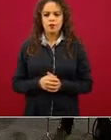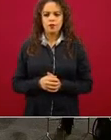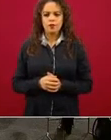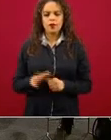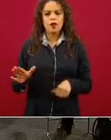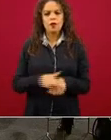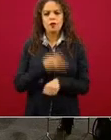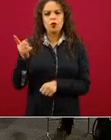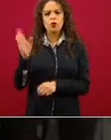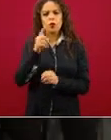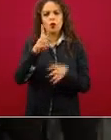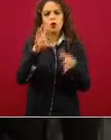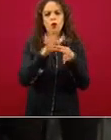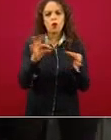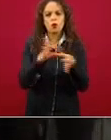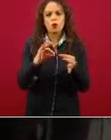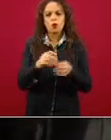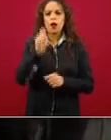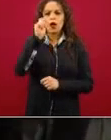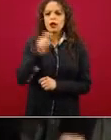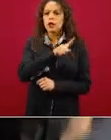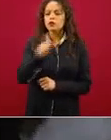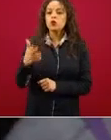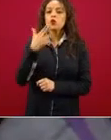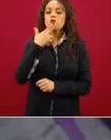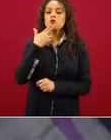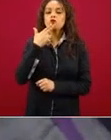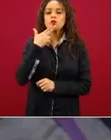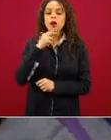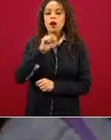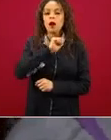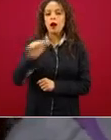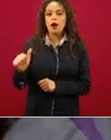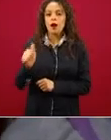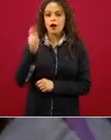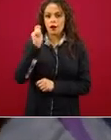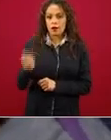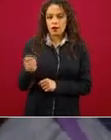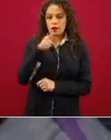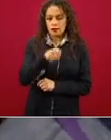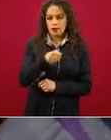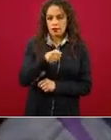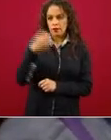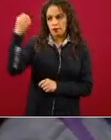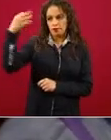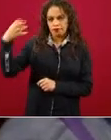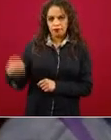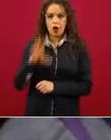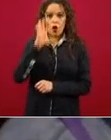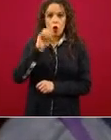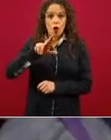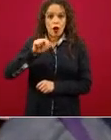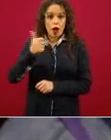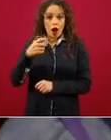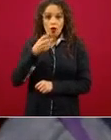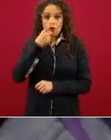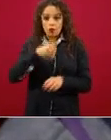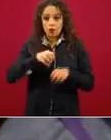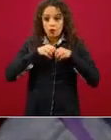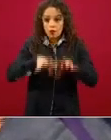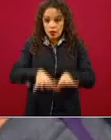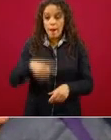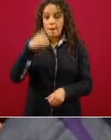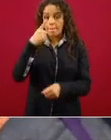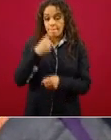los gobernadores los indicadores que iban a utilizar? Quiero decir, en el comunicado de la CONAGO dice que ahora se les van a dar a conocer antes de la publicación.